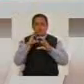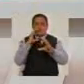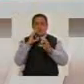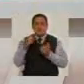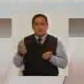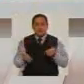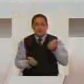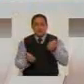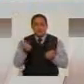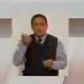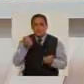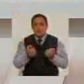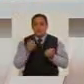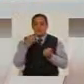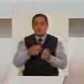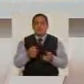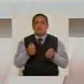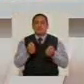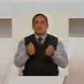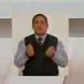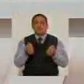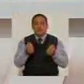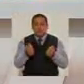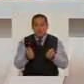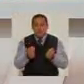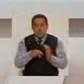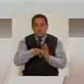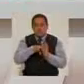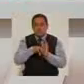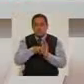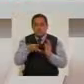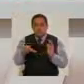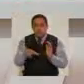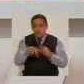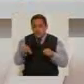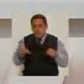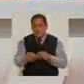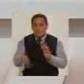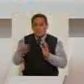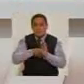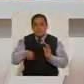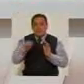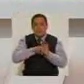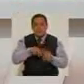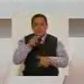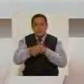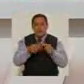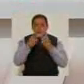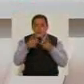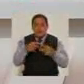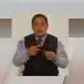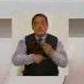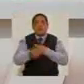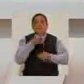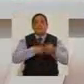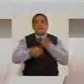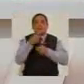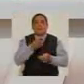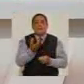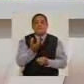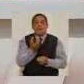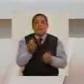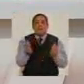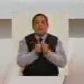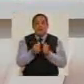interprovinciales, paramos en alguno de los espacios donde hay que subir pasajeros, en uno de los paradores, y ahí están las vendedoras de papa